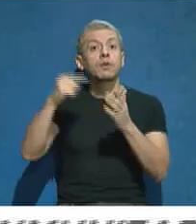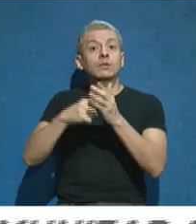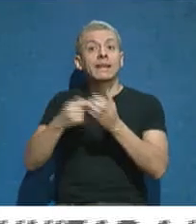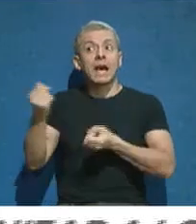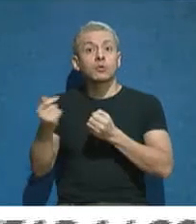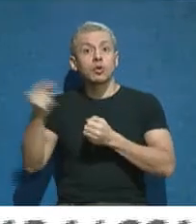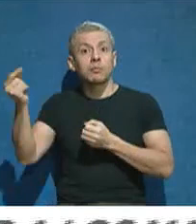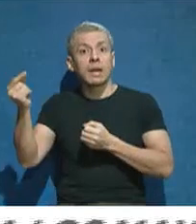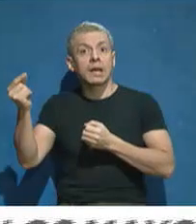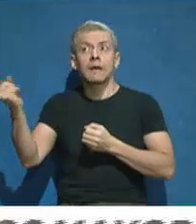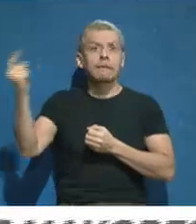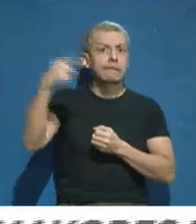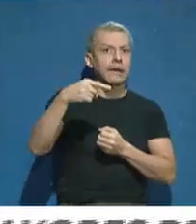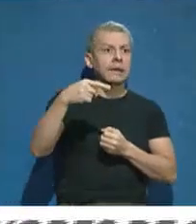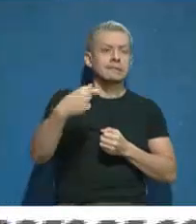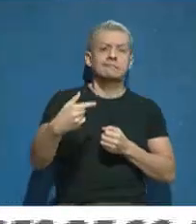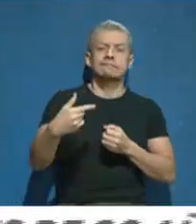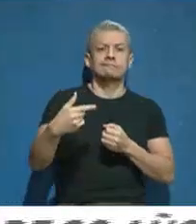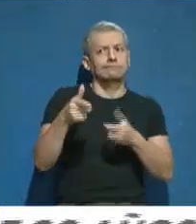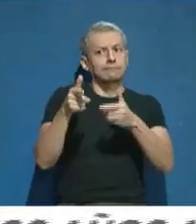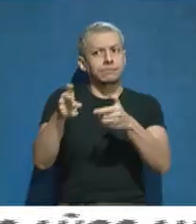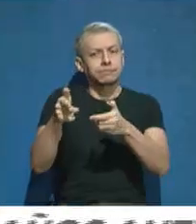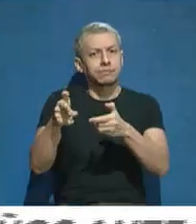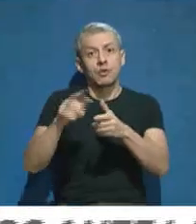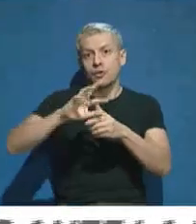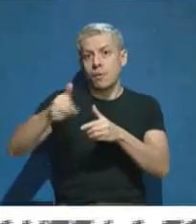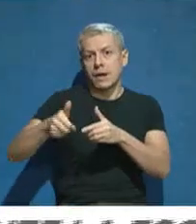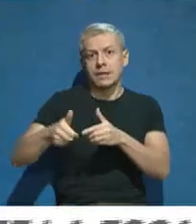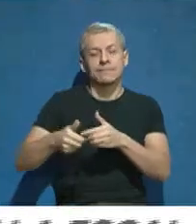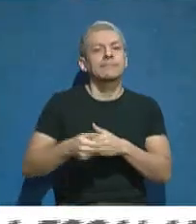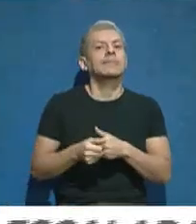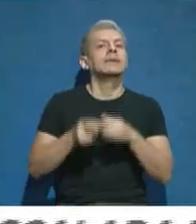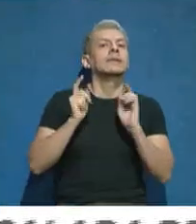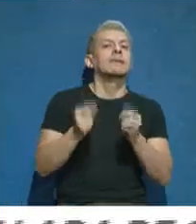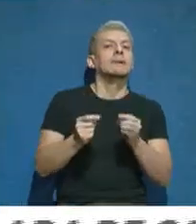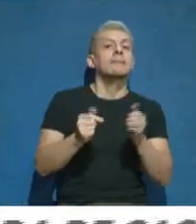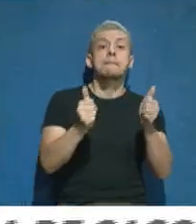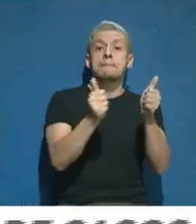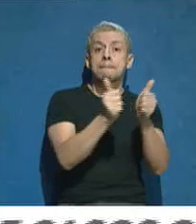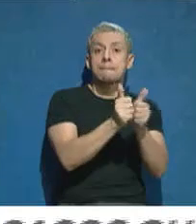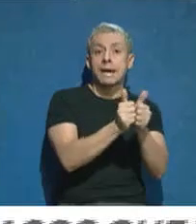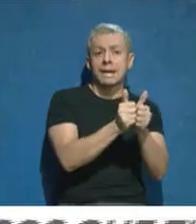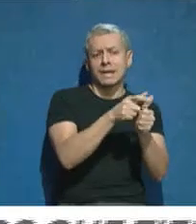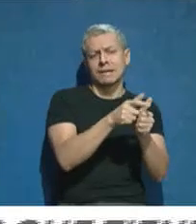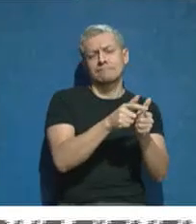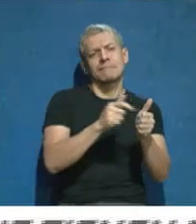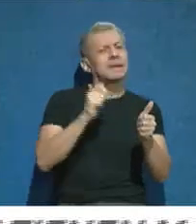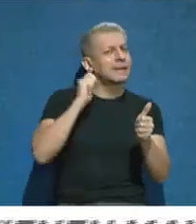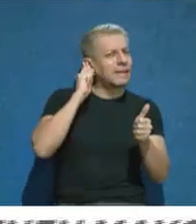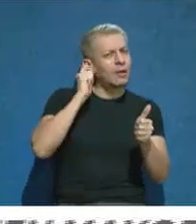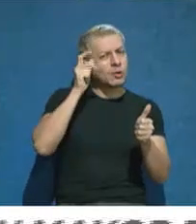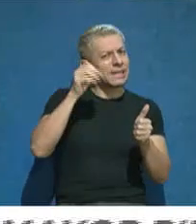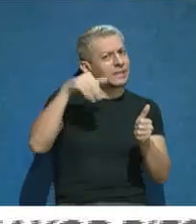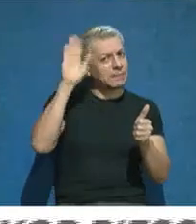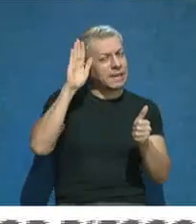suma millonaria que portaba en su vehículo, ese hombre lo abordaron en la vía pública. También una pareja de octogenarios, una pareja de adultos mayores